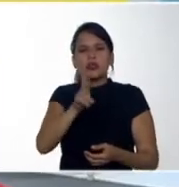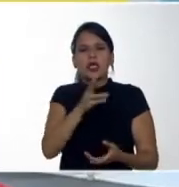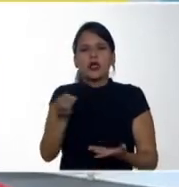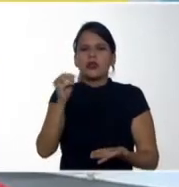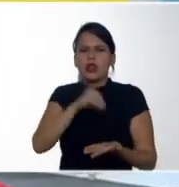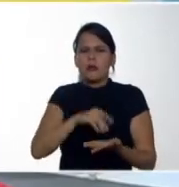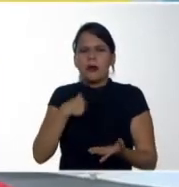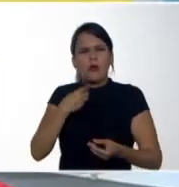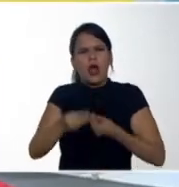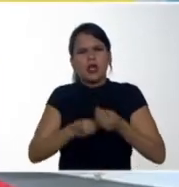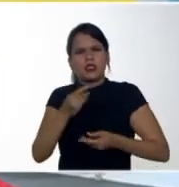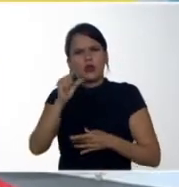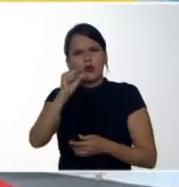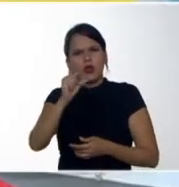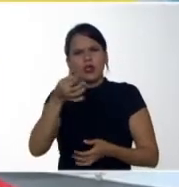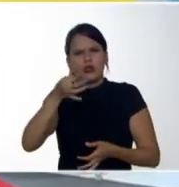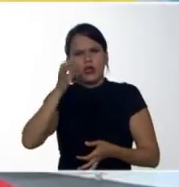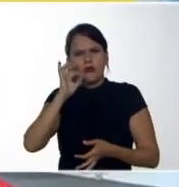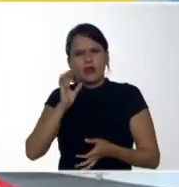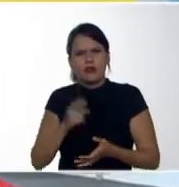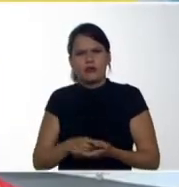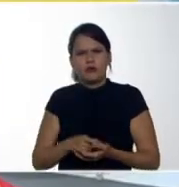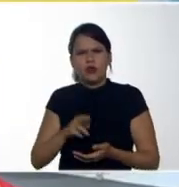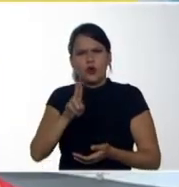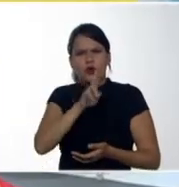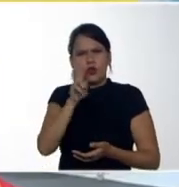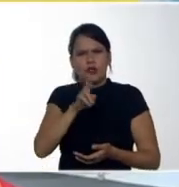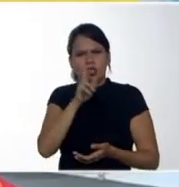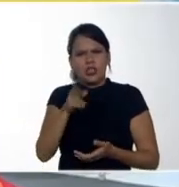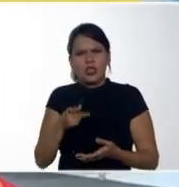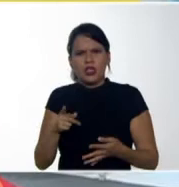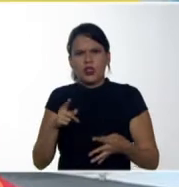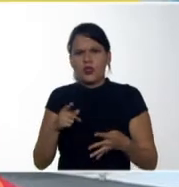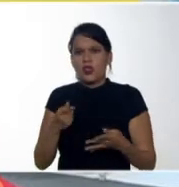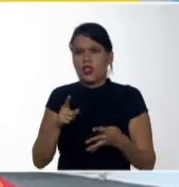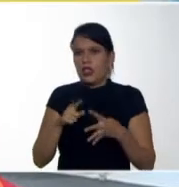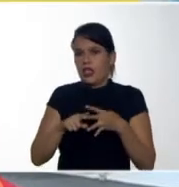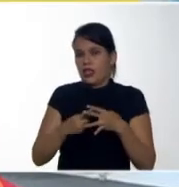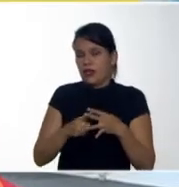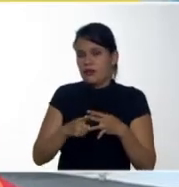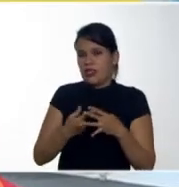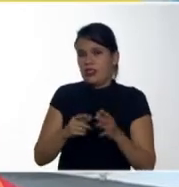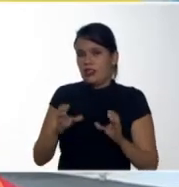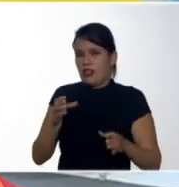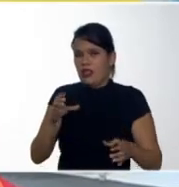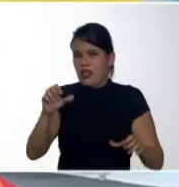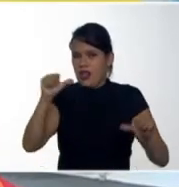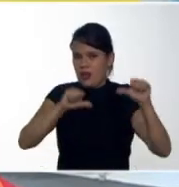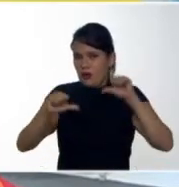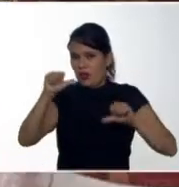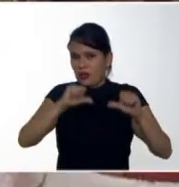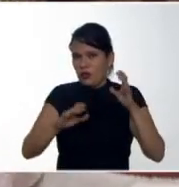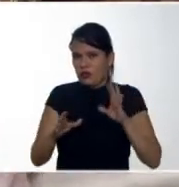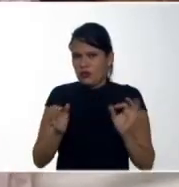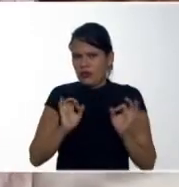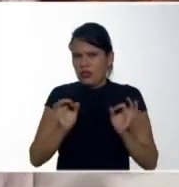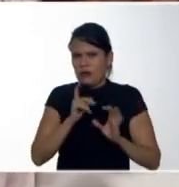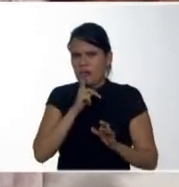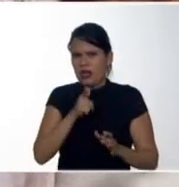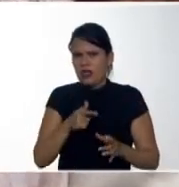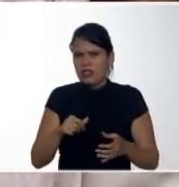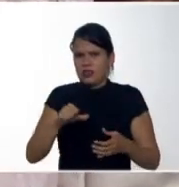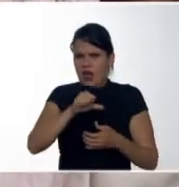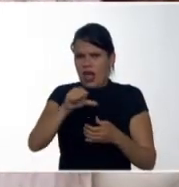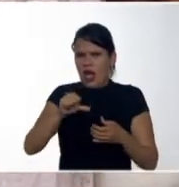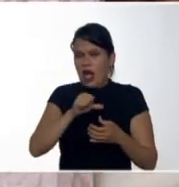a preparar un poquito de café utilizando nuestros instrumentos de laboratorio. Eso no está mal. Le agregamos al café